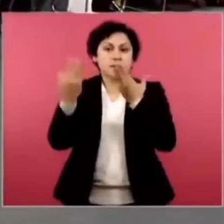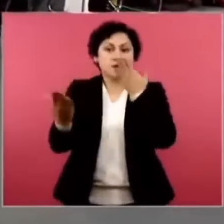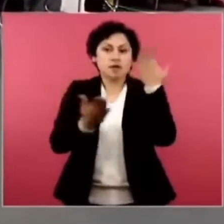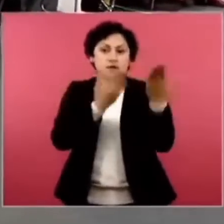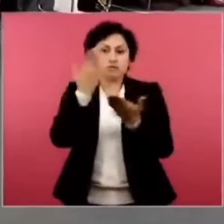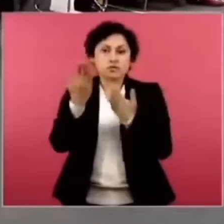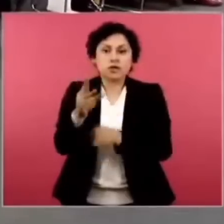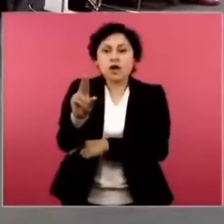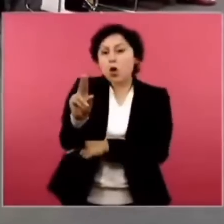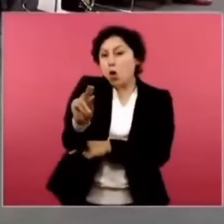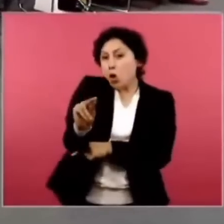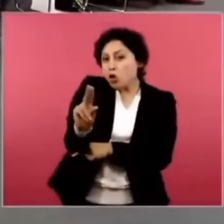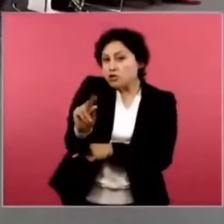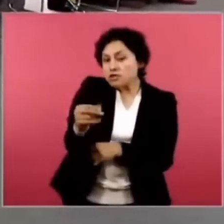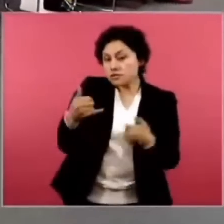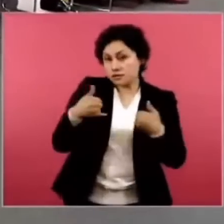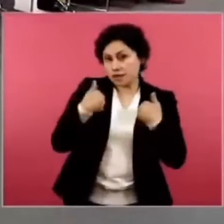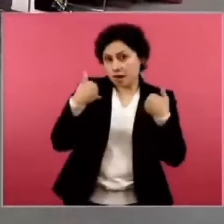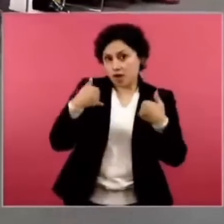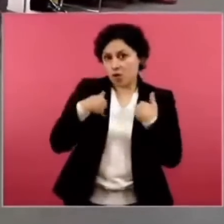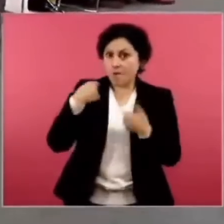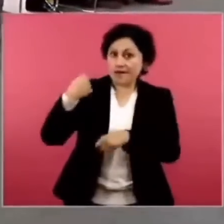80 tabasqueños jóvenes